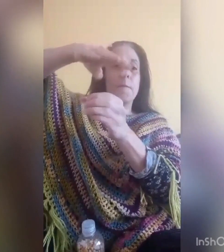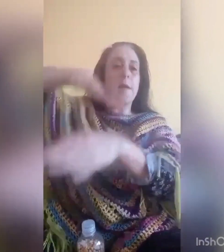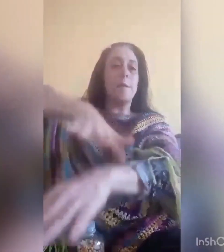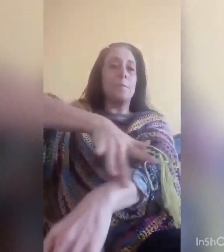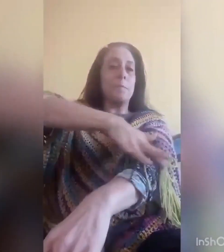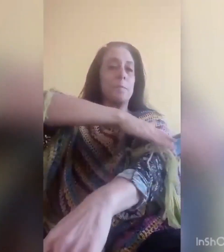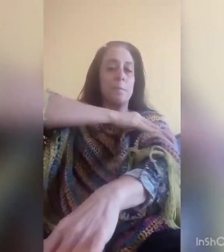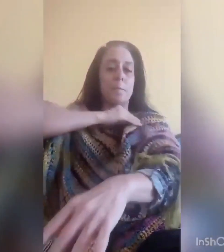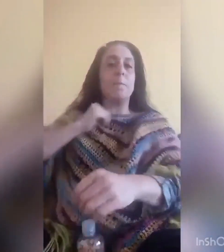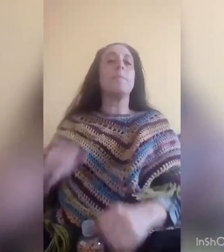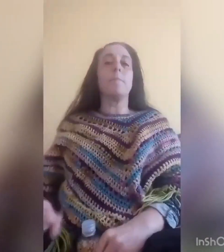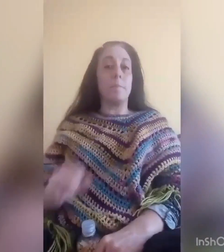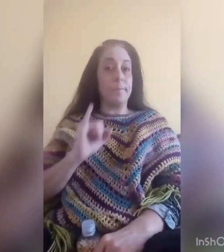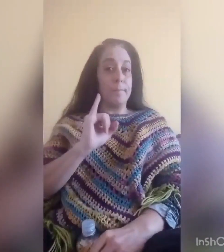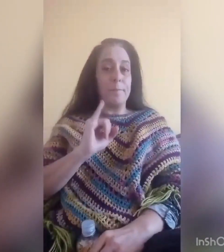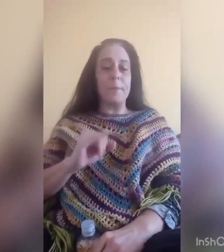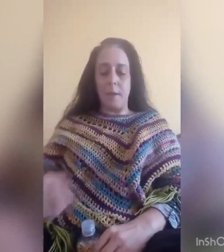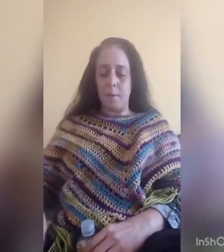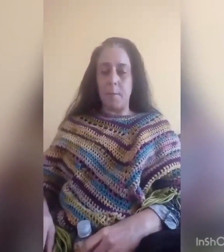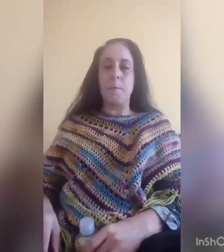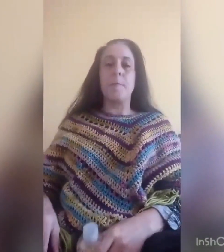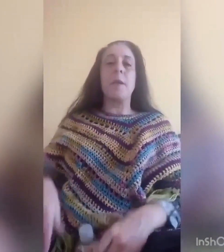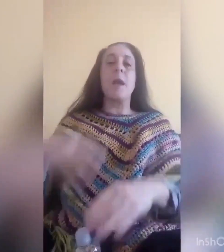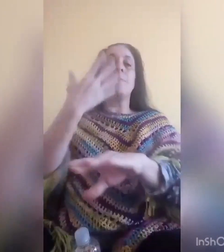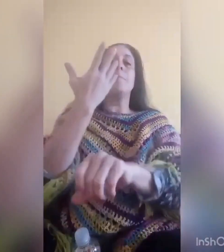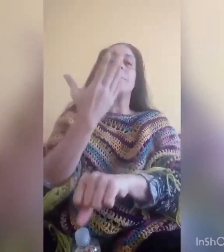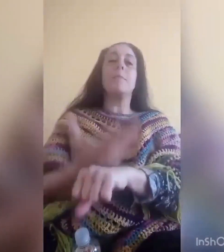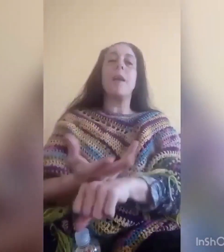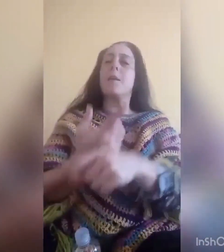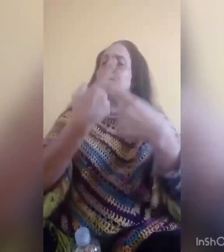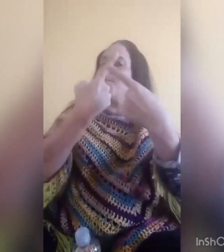mostrar una botella sensorial, ¿sí?